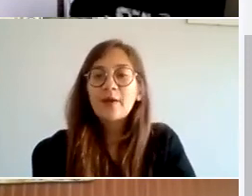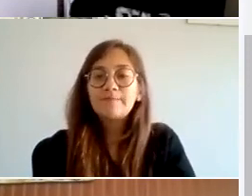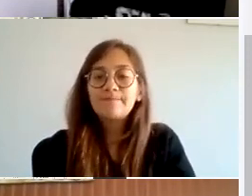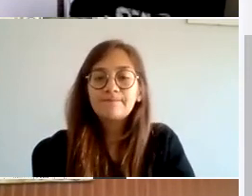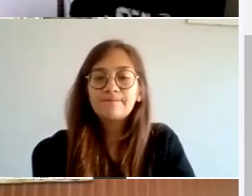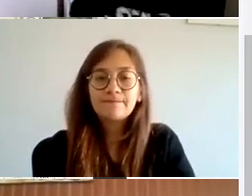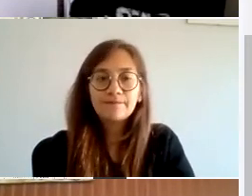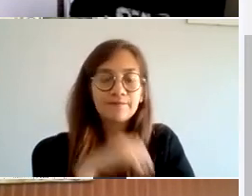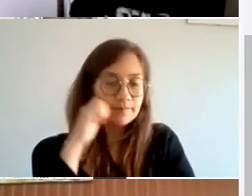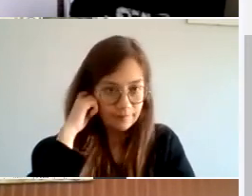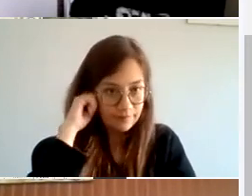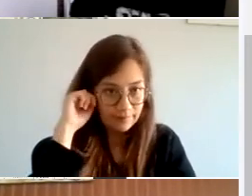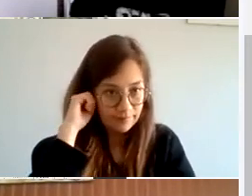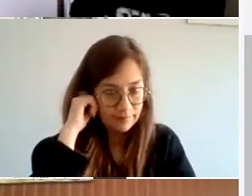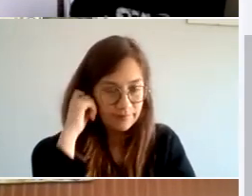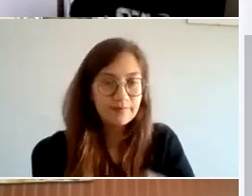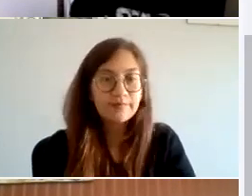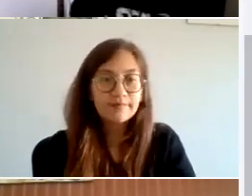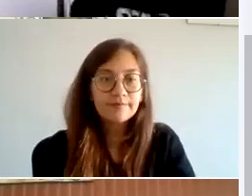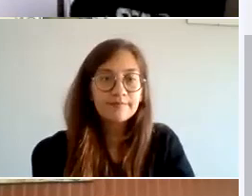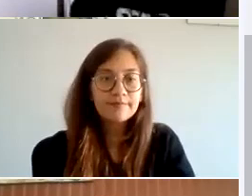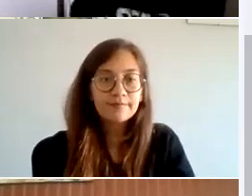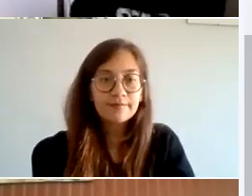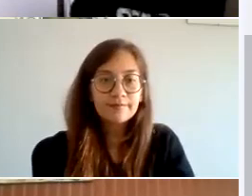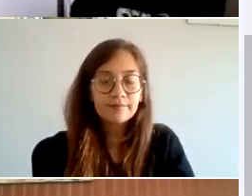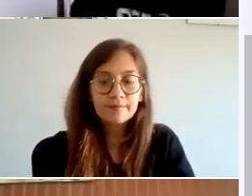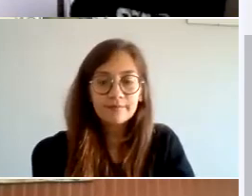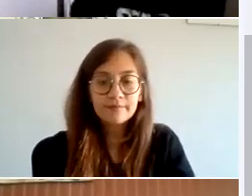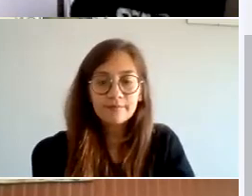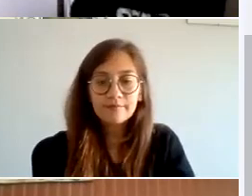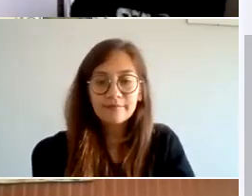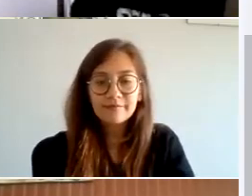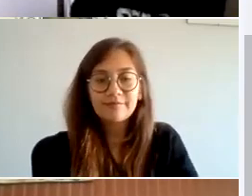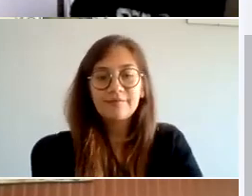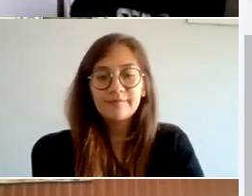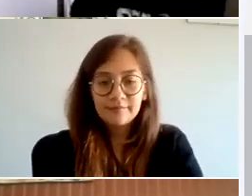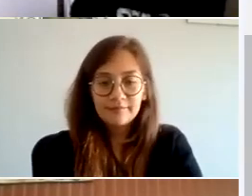Y se los voy a dejar en el link, en el chat. Vamos al chat.